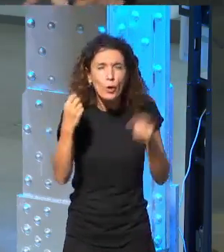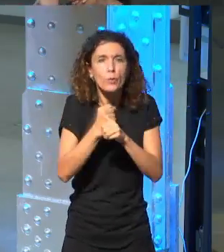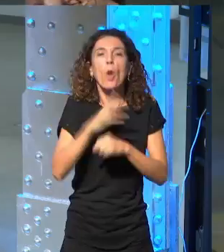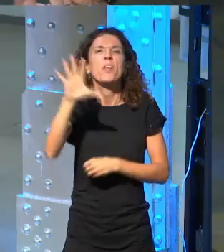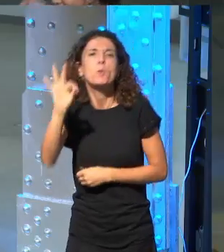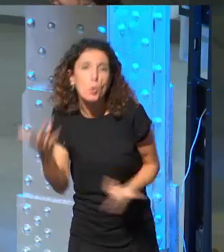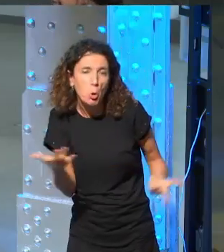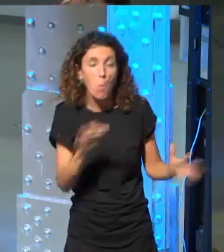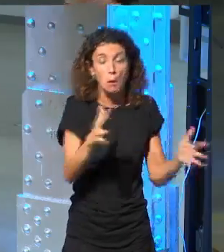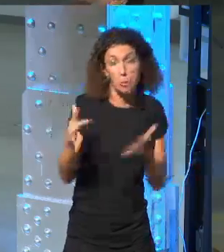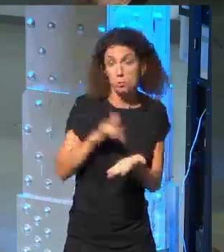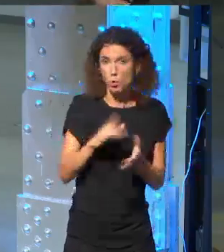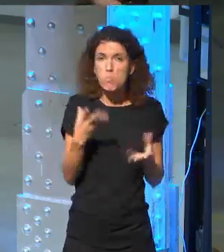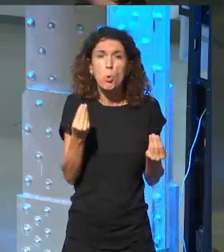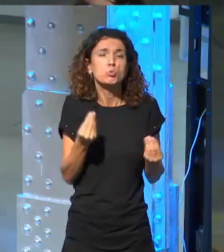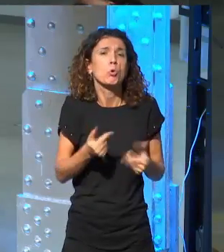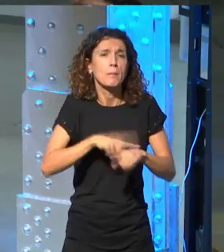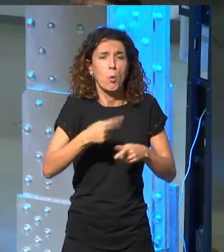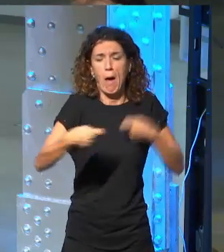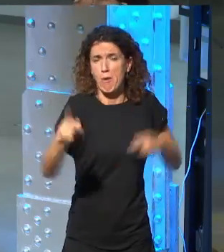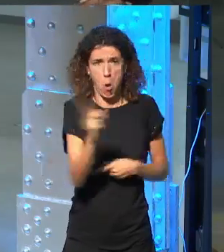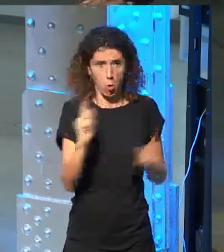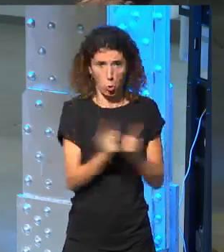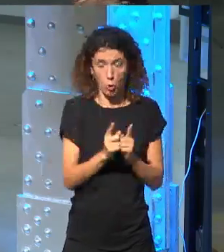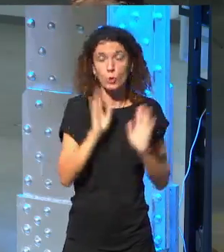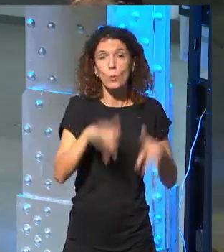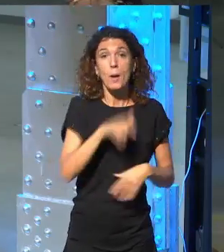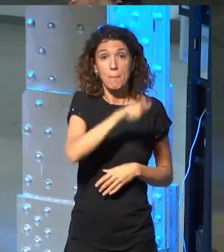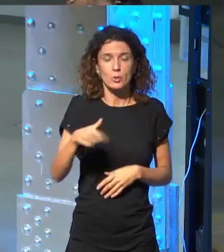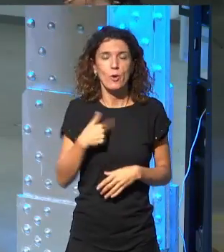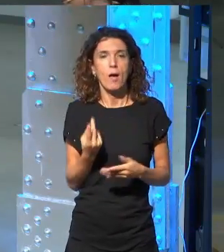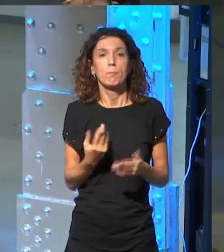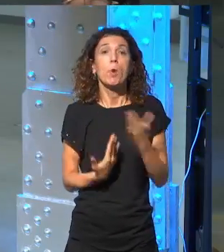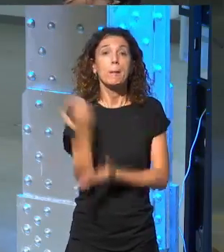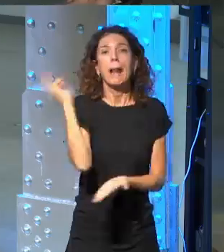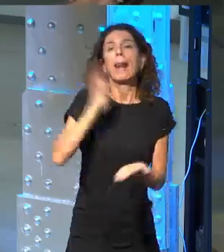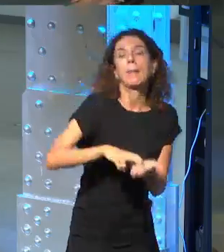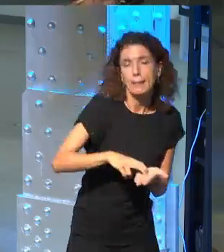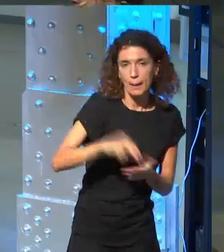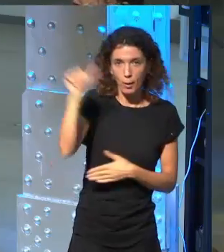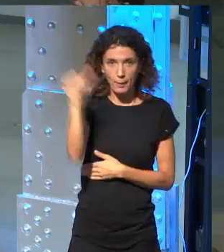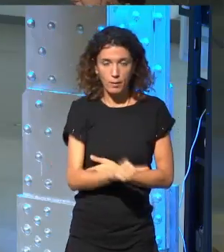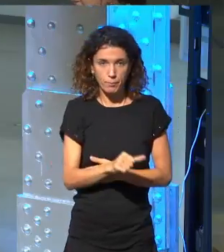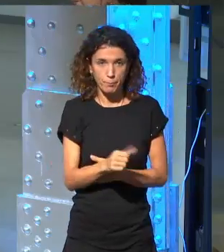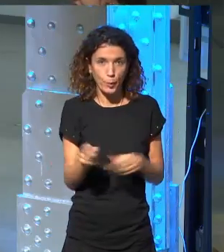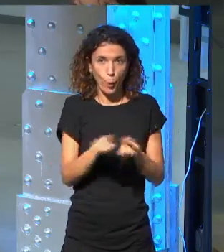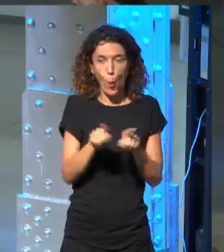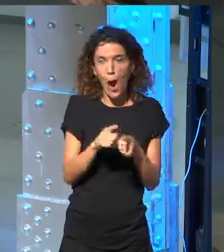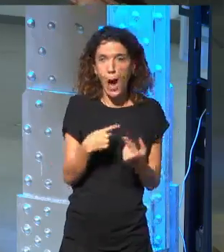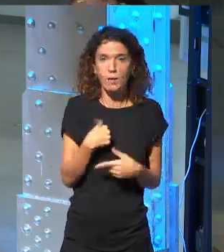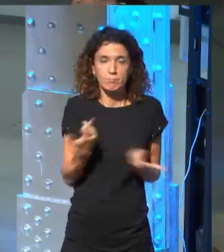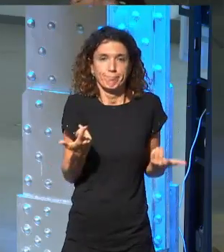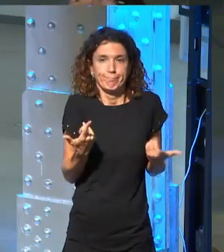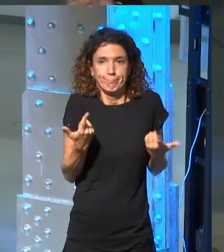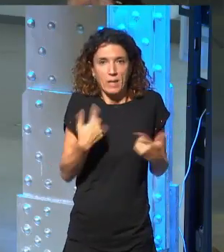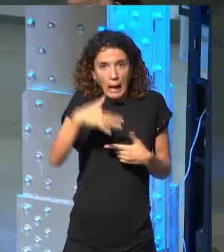5 minutos. Sí, tampoco mucho más. O sea, esto vuelve a ser como cuando la gente se levanta por las mañanas en las películas con el